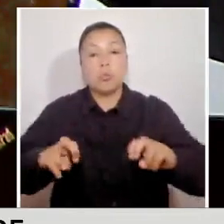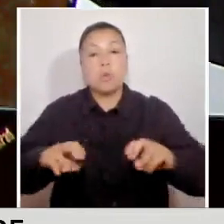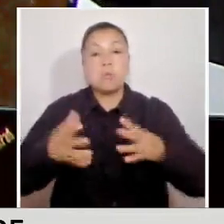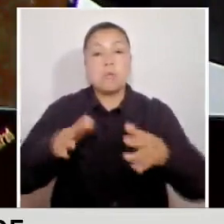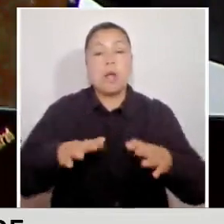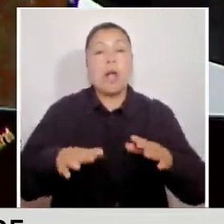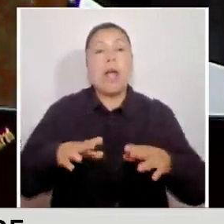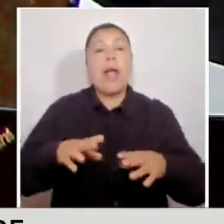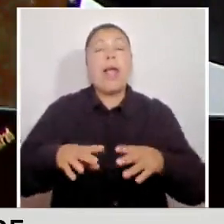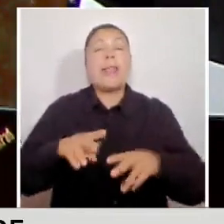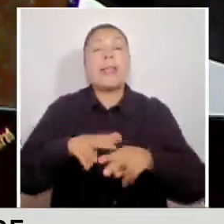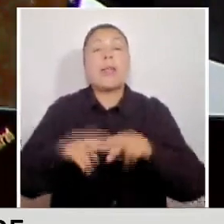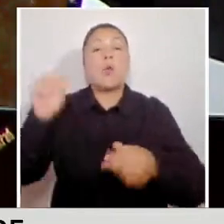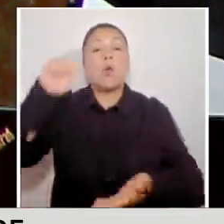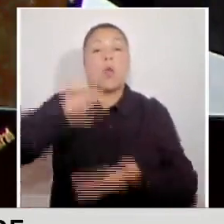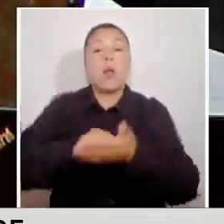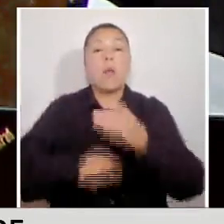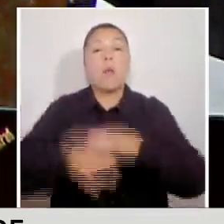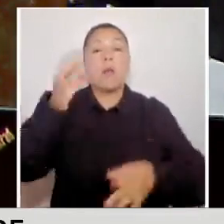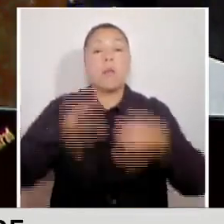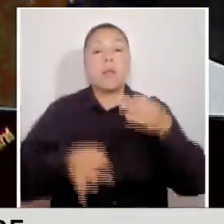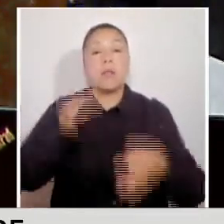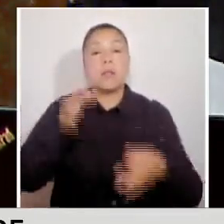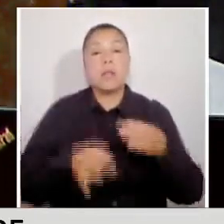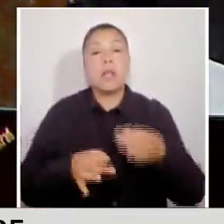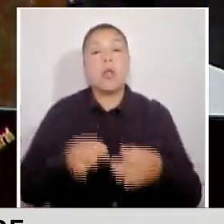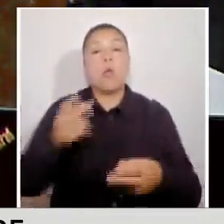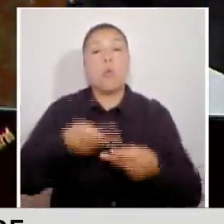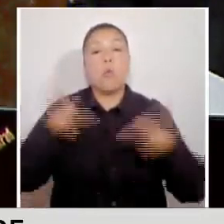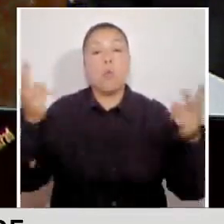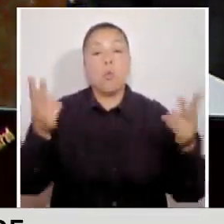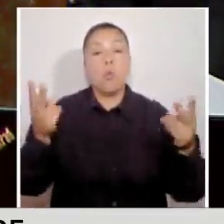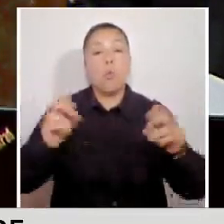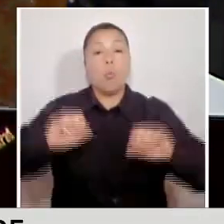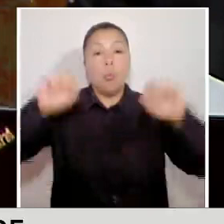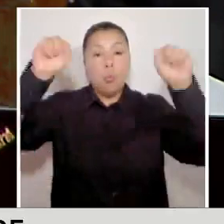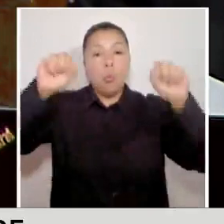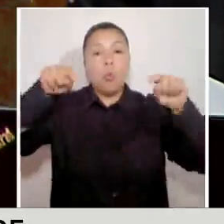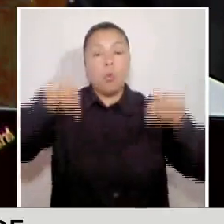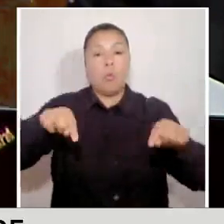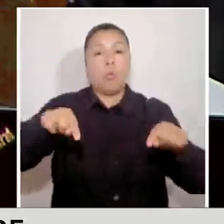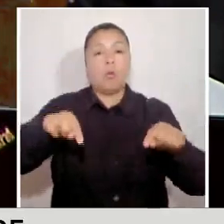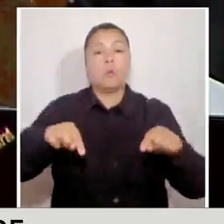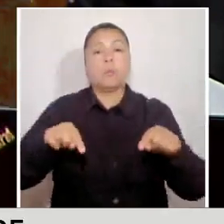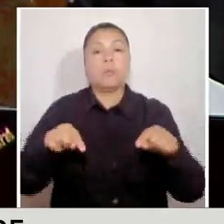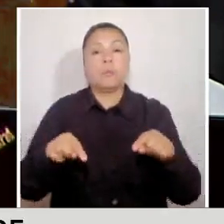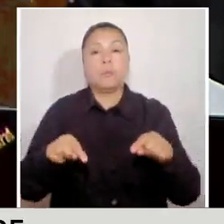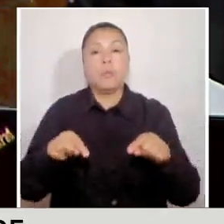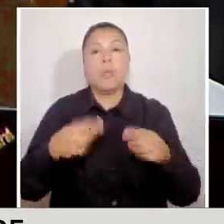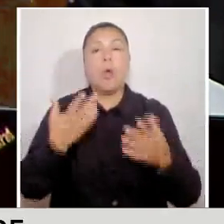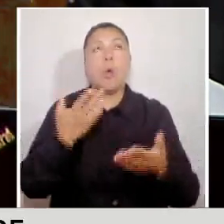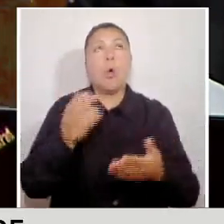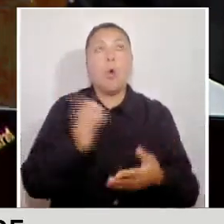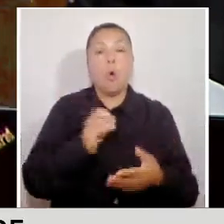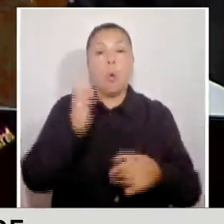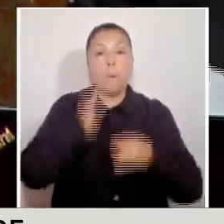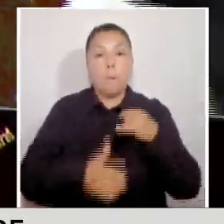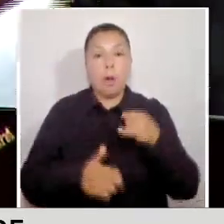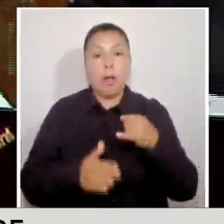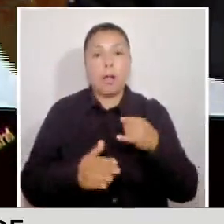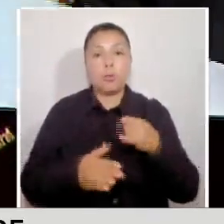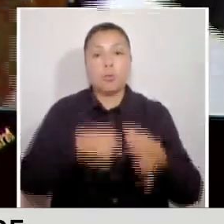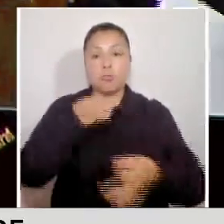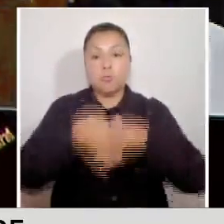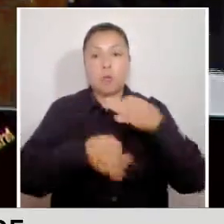apelación por el Ministerio Público mientras el tribunal de alzada no resolvi dicho recurso o estuviere pendiente el plazo para interponerlo no